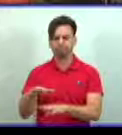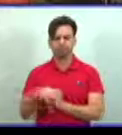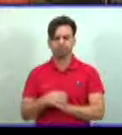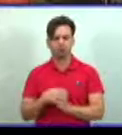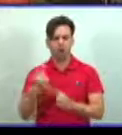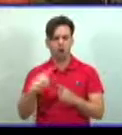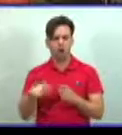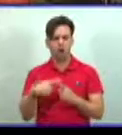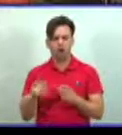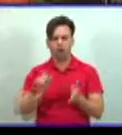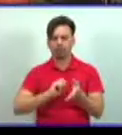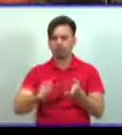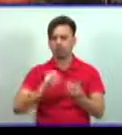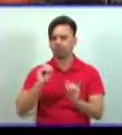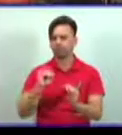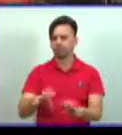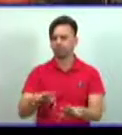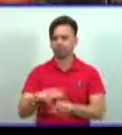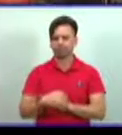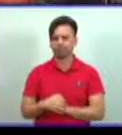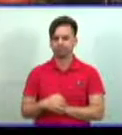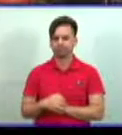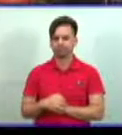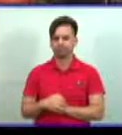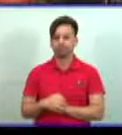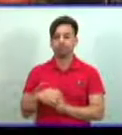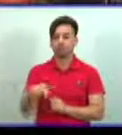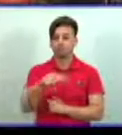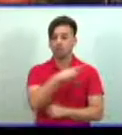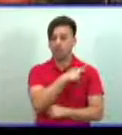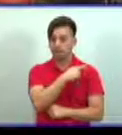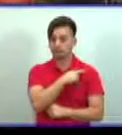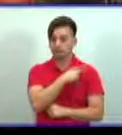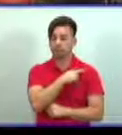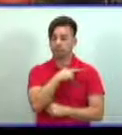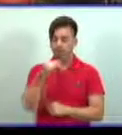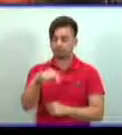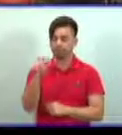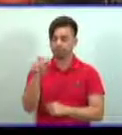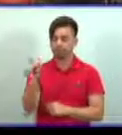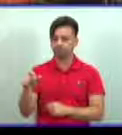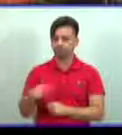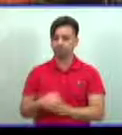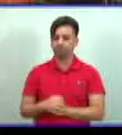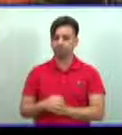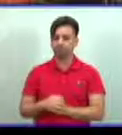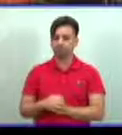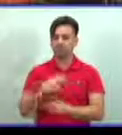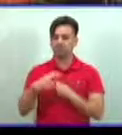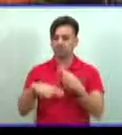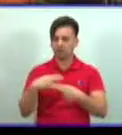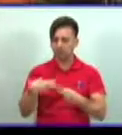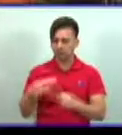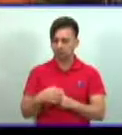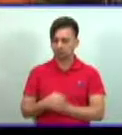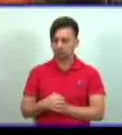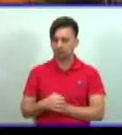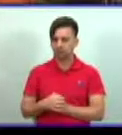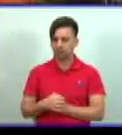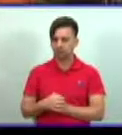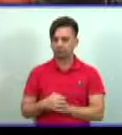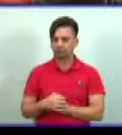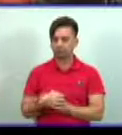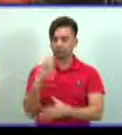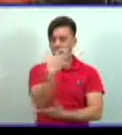del incendio y de los gases que aportan estos incendios, sino que además contribuyen a que se eliminen los pulmones de